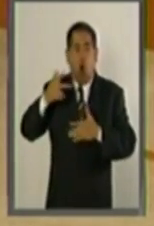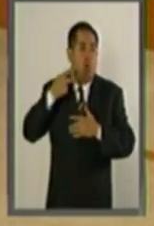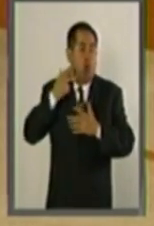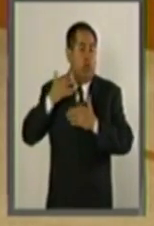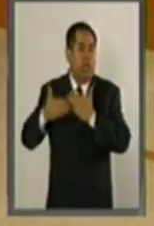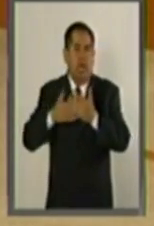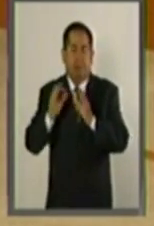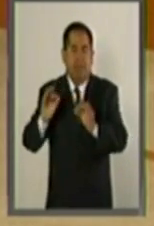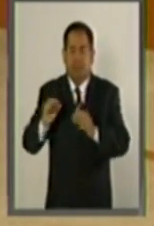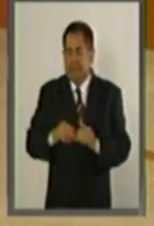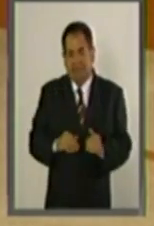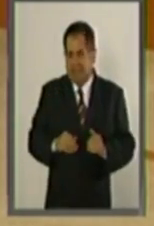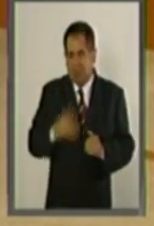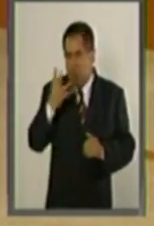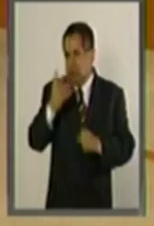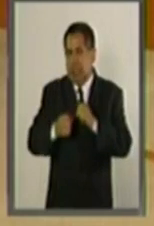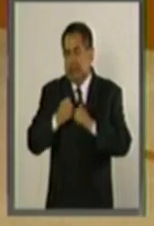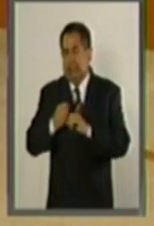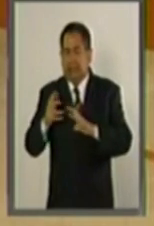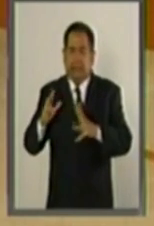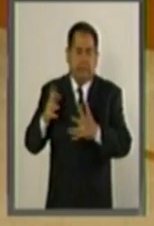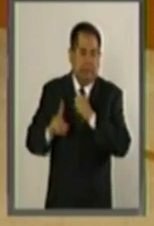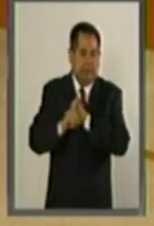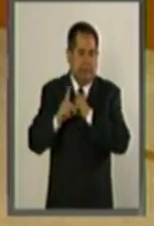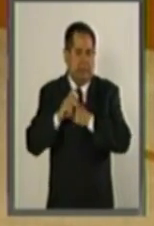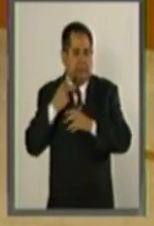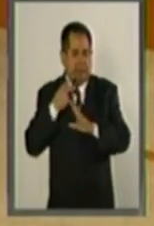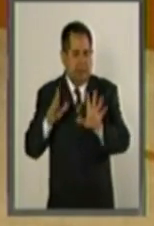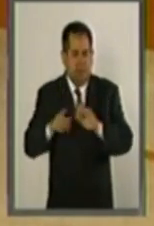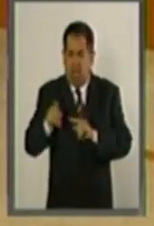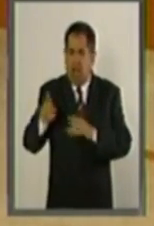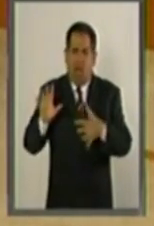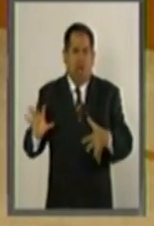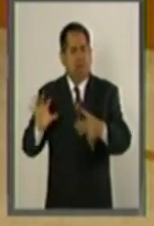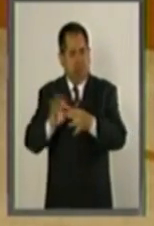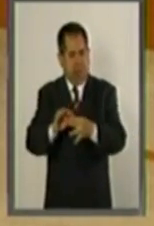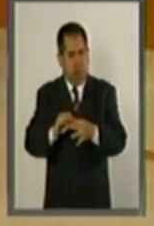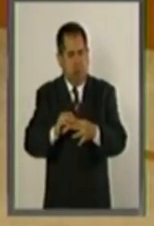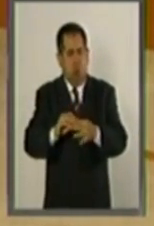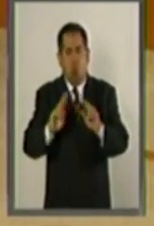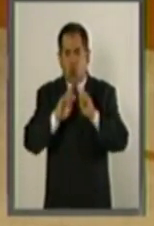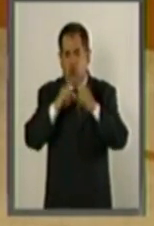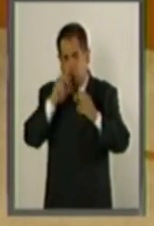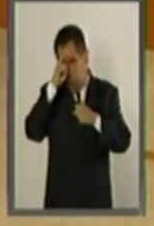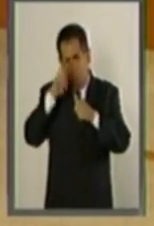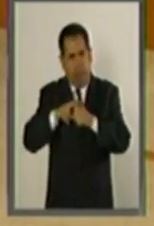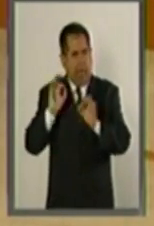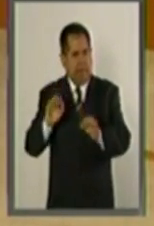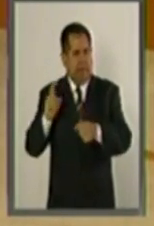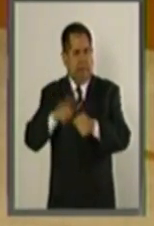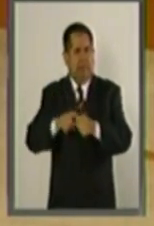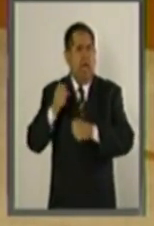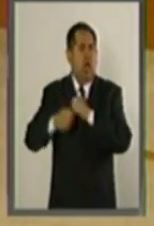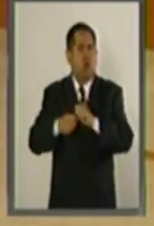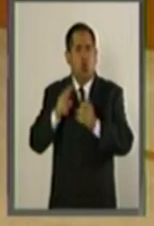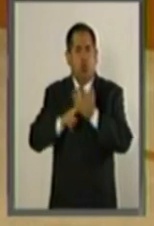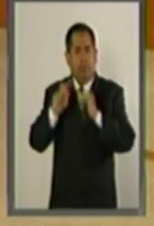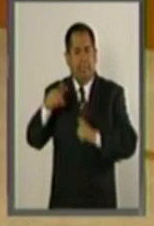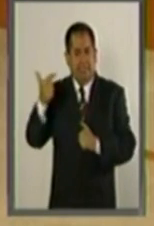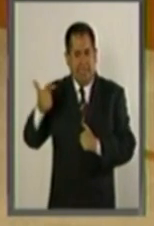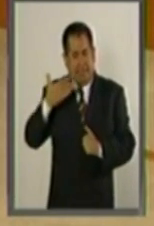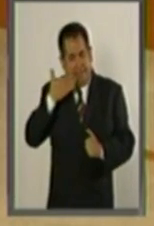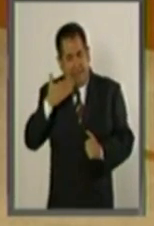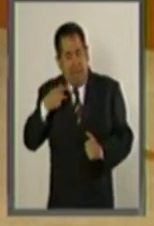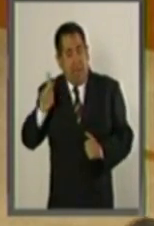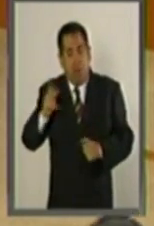los últimos 4 años, pese a su adhesión formal a la Unión Europea en el año 2007. Sin embargo,